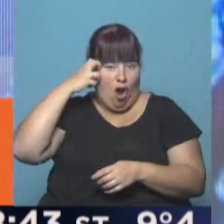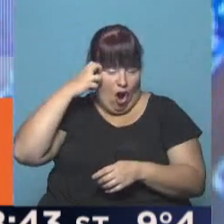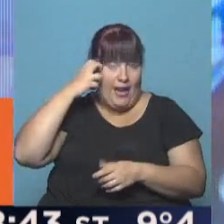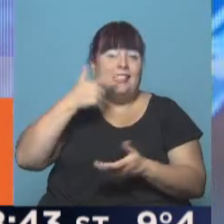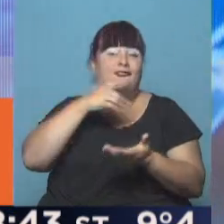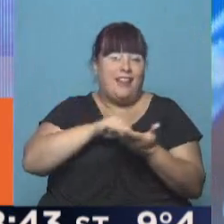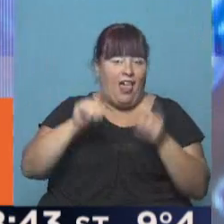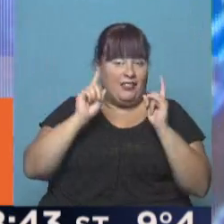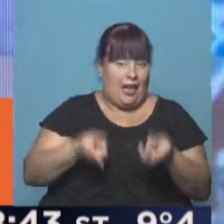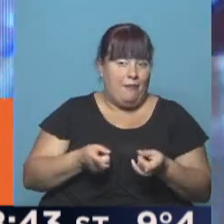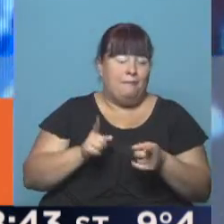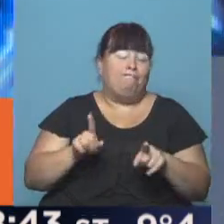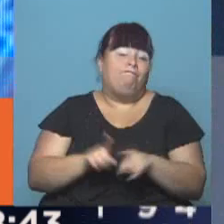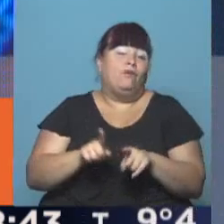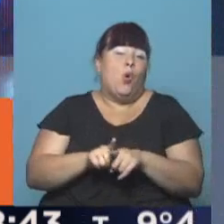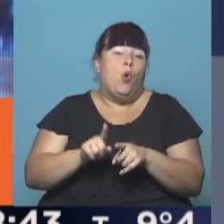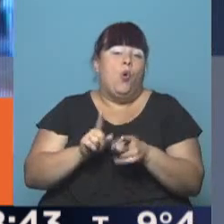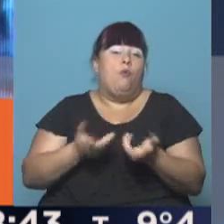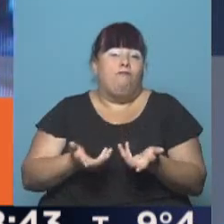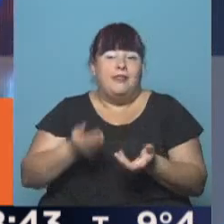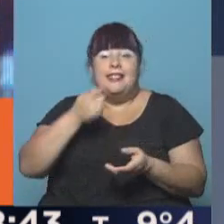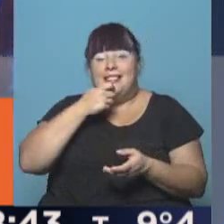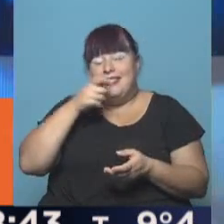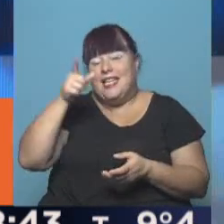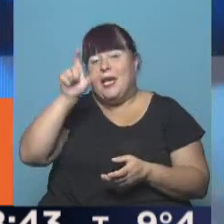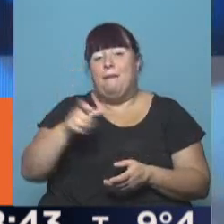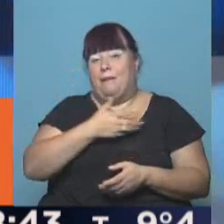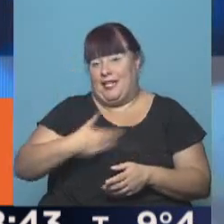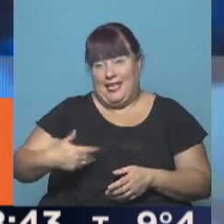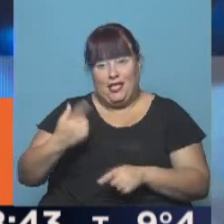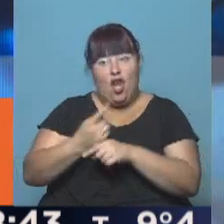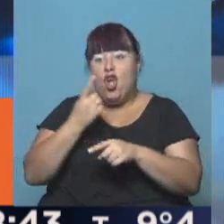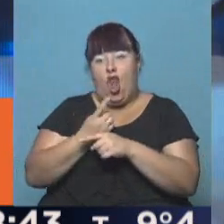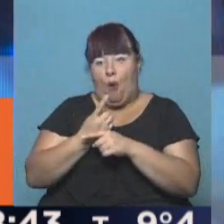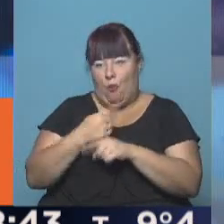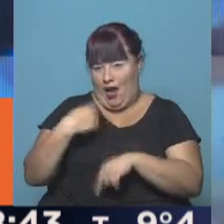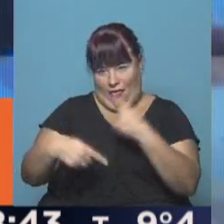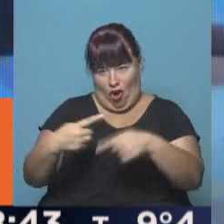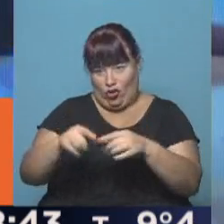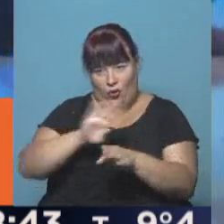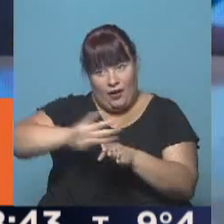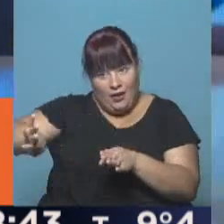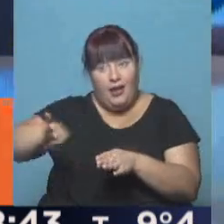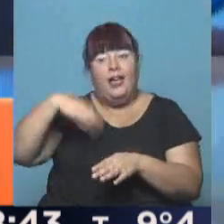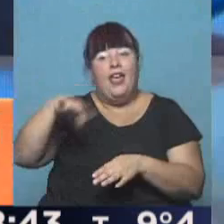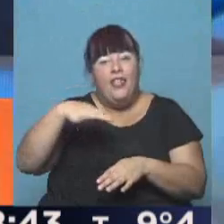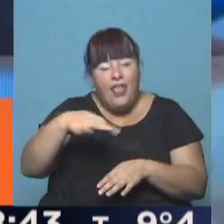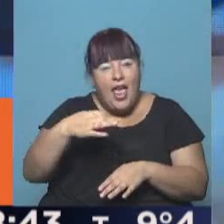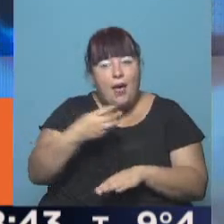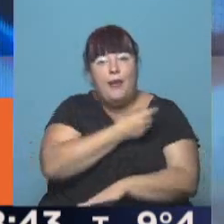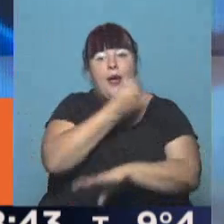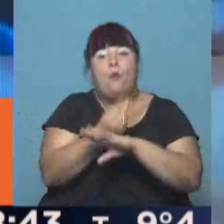el Senado, de manera que si bien el presidente no podría continuar, debería ser